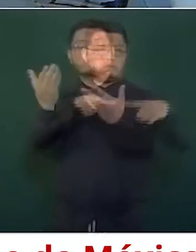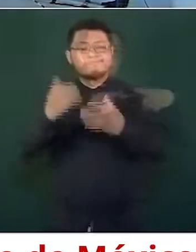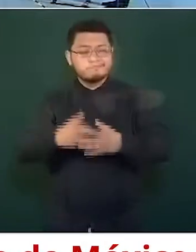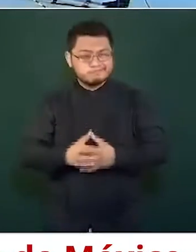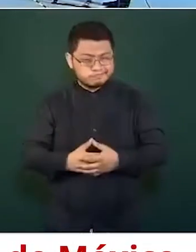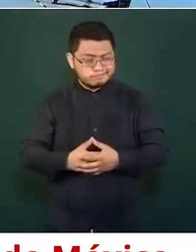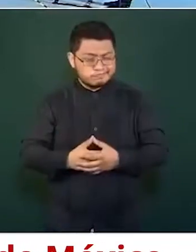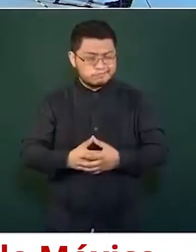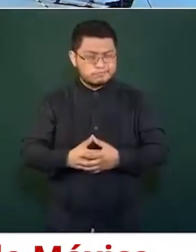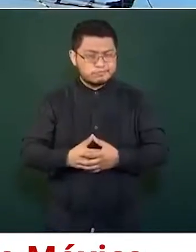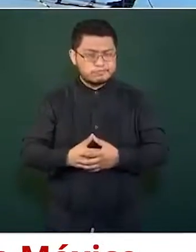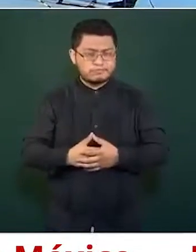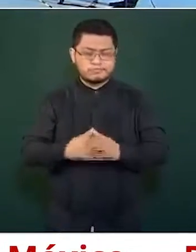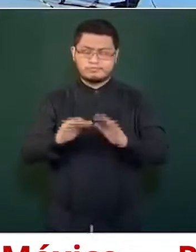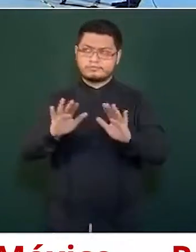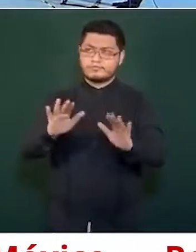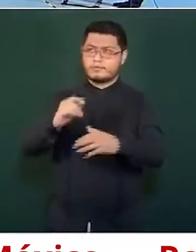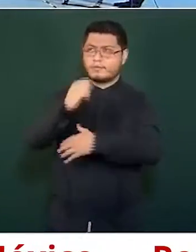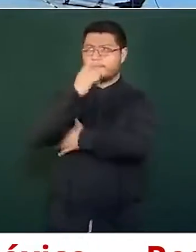solares. Que,